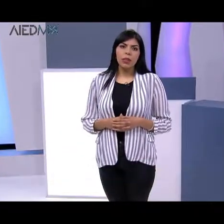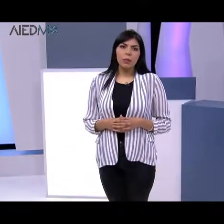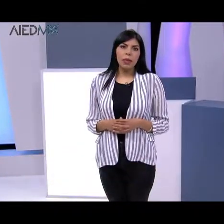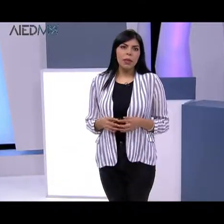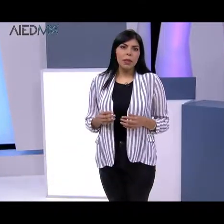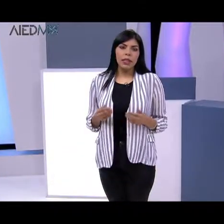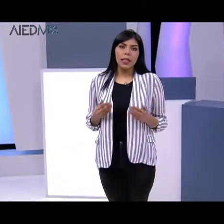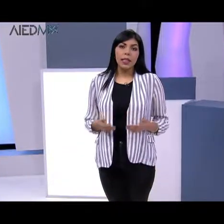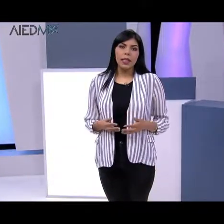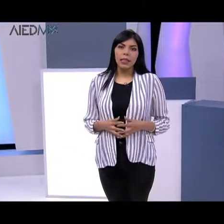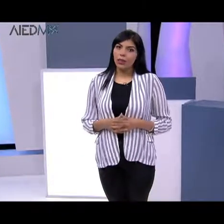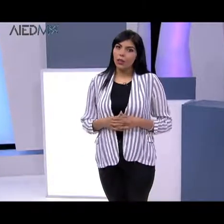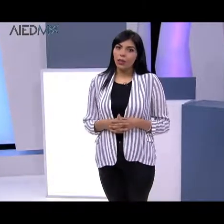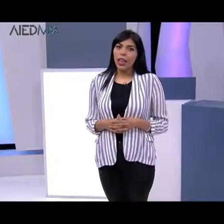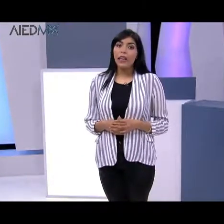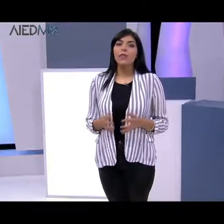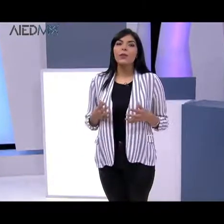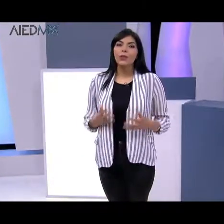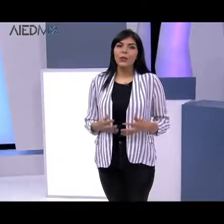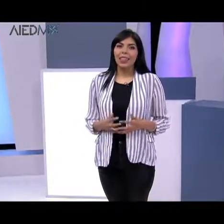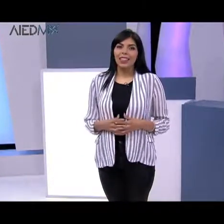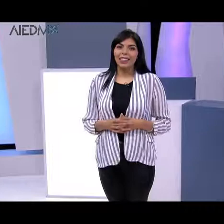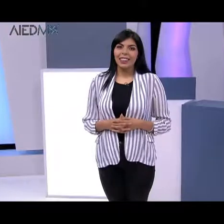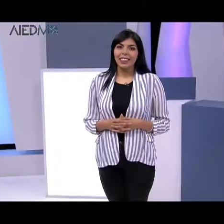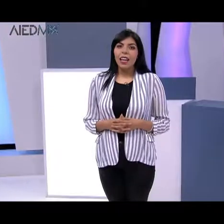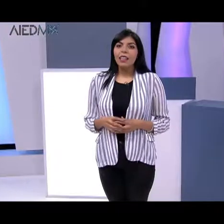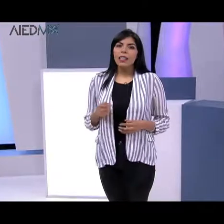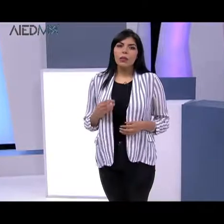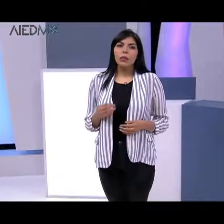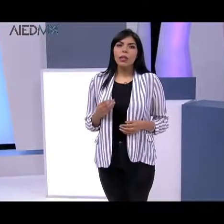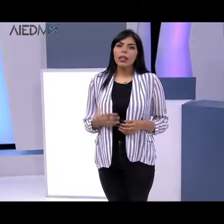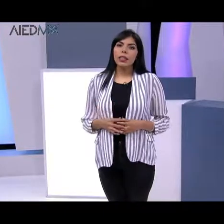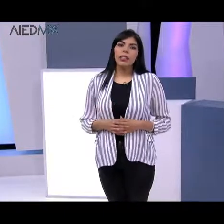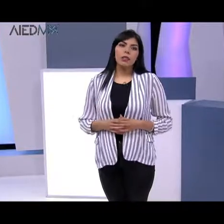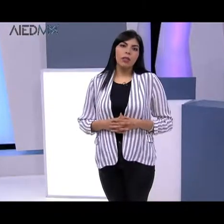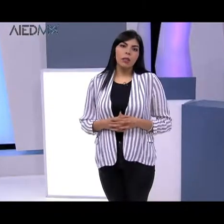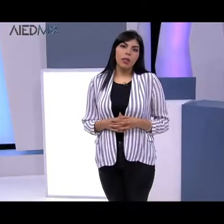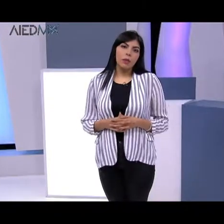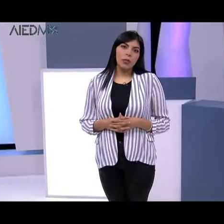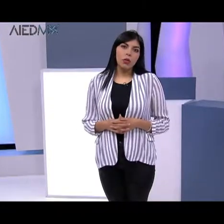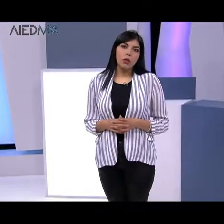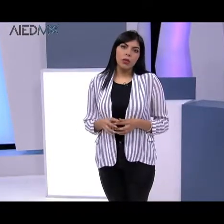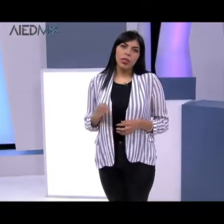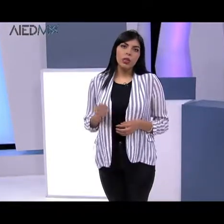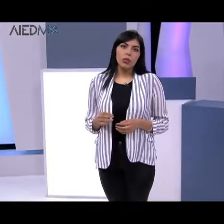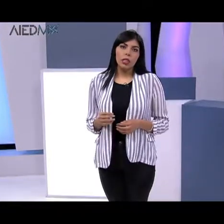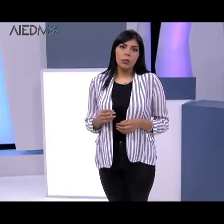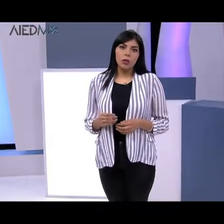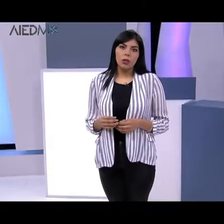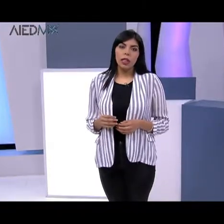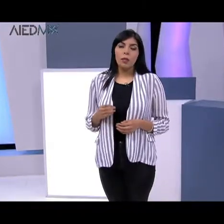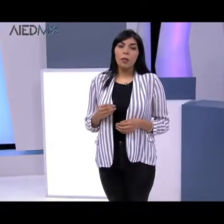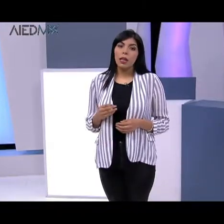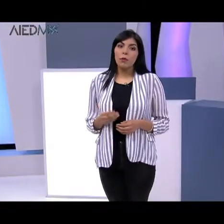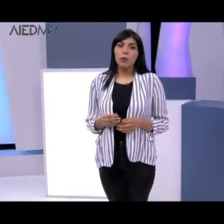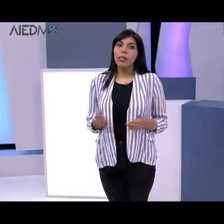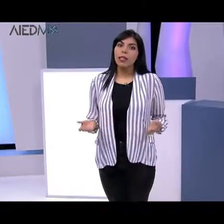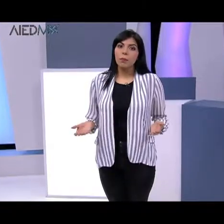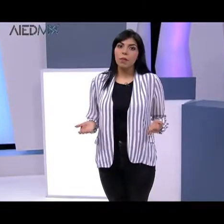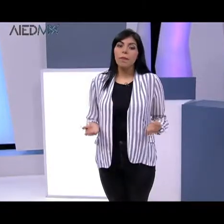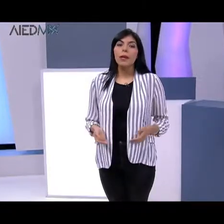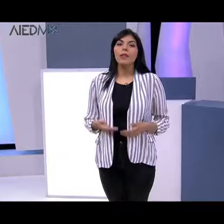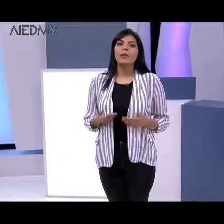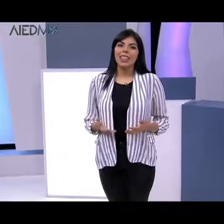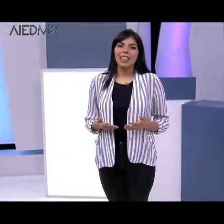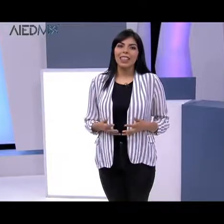información educativa en temas de ciencia, tecnología y cultura. Les invito a que sigan en nuestra programación con los distintos espacios que preparamos toda